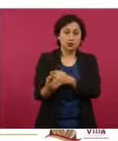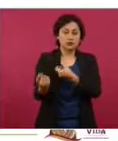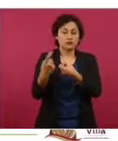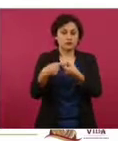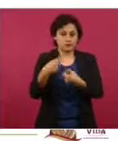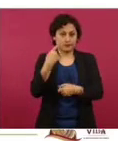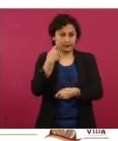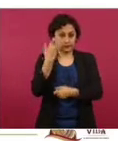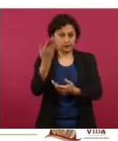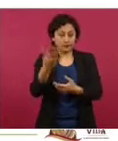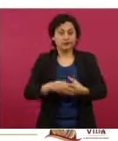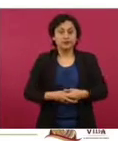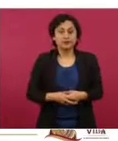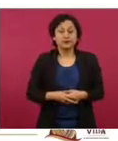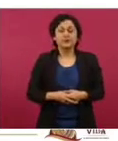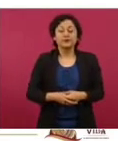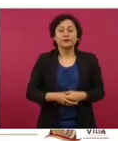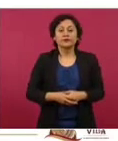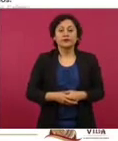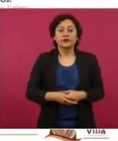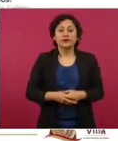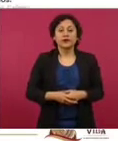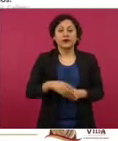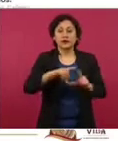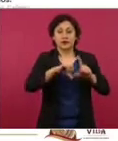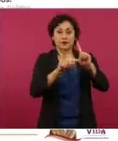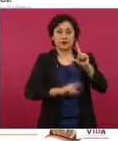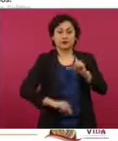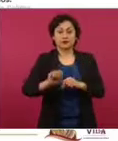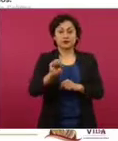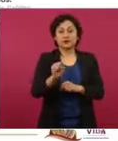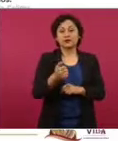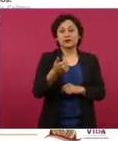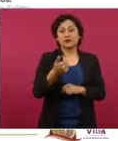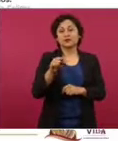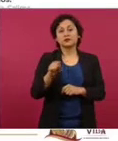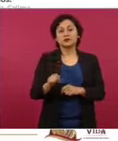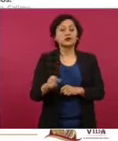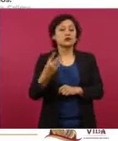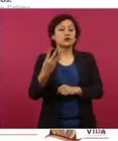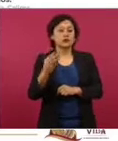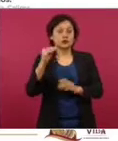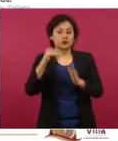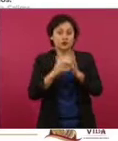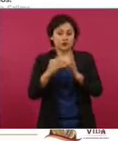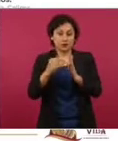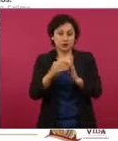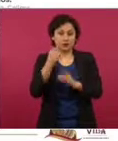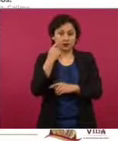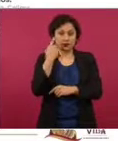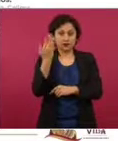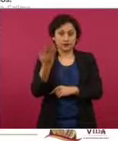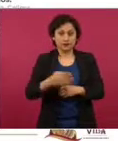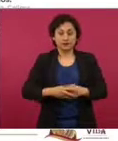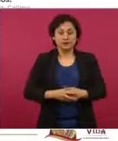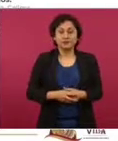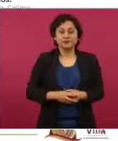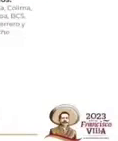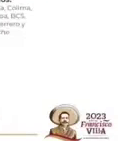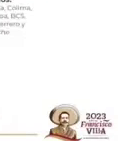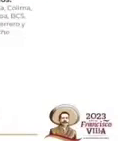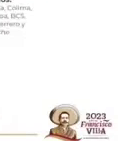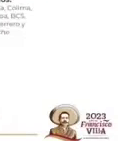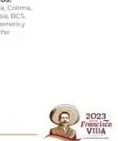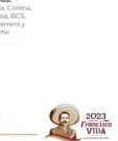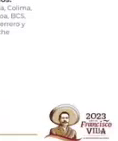en nuestro país tenemos 66.4 millones de mexicanas y mexicanos que no tienen con ninguna cobertura de seguridad social,